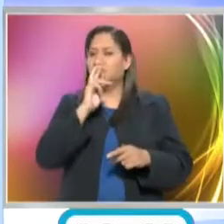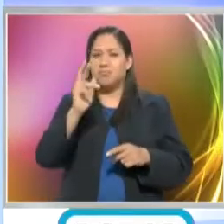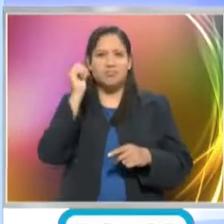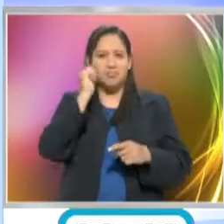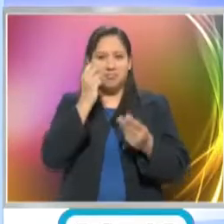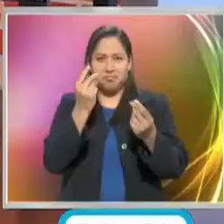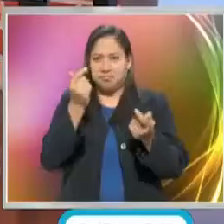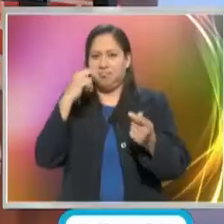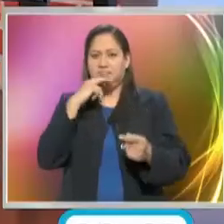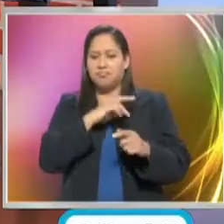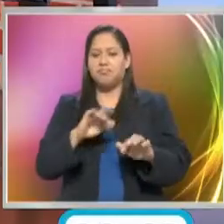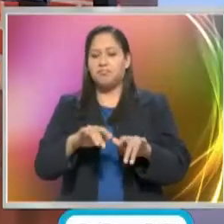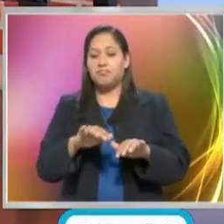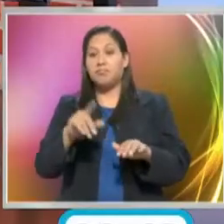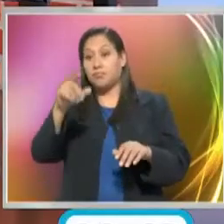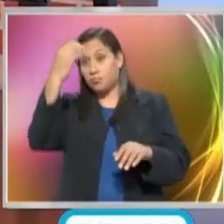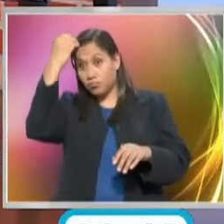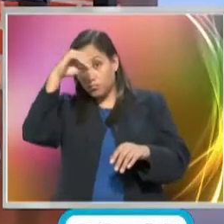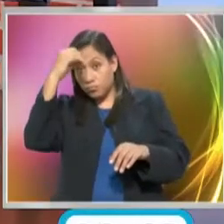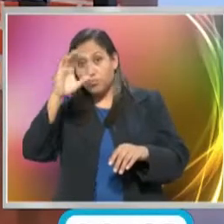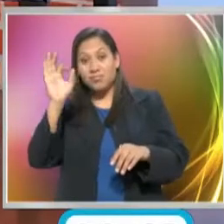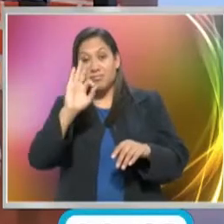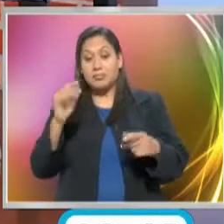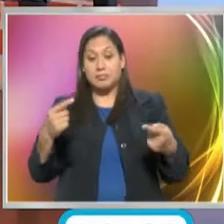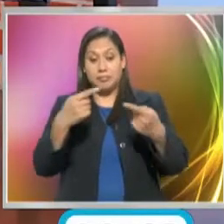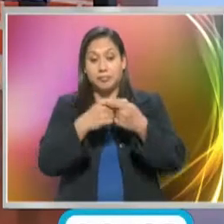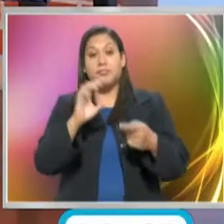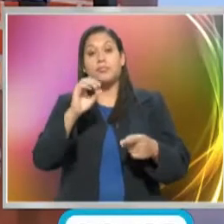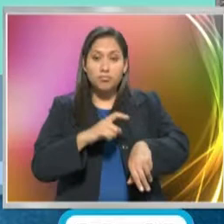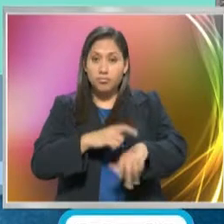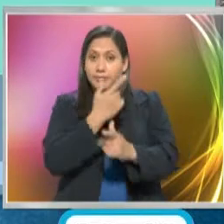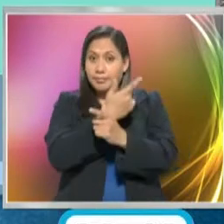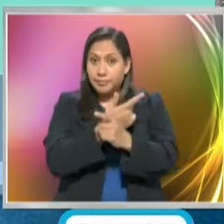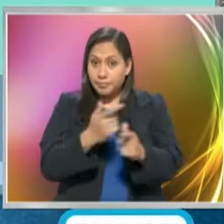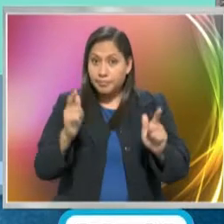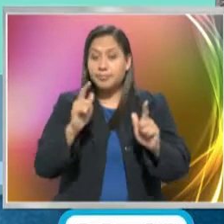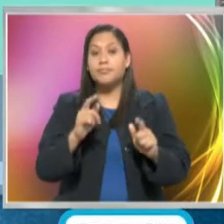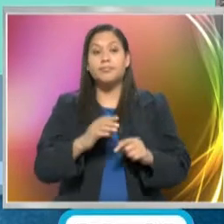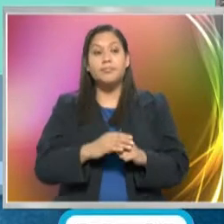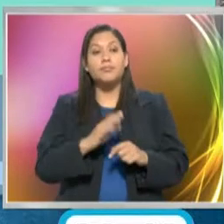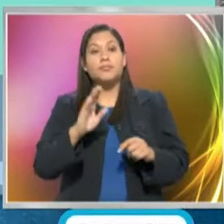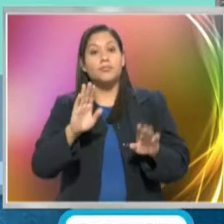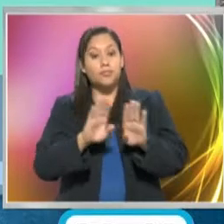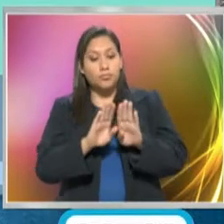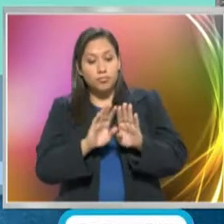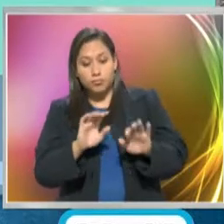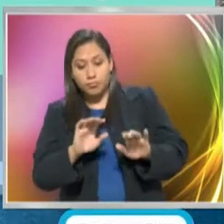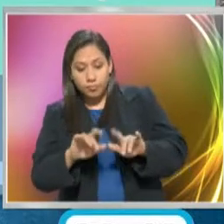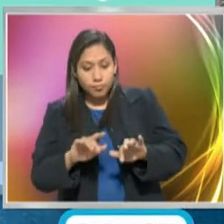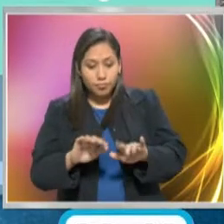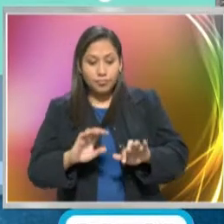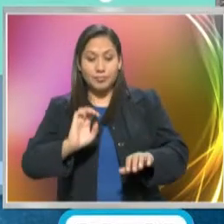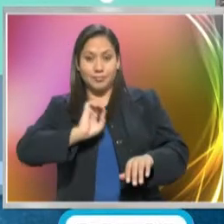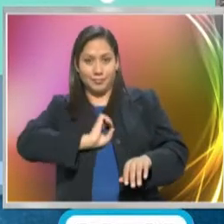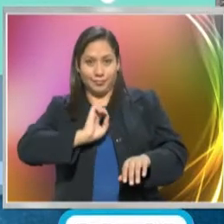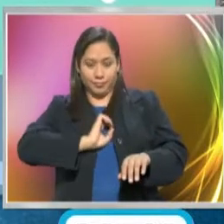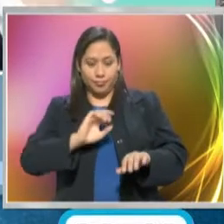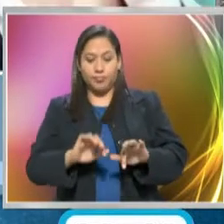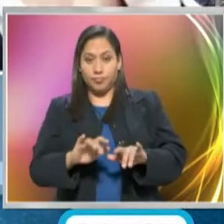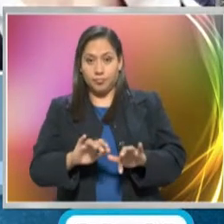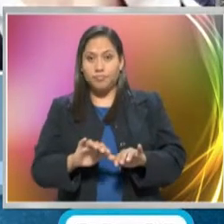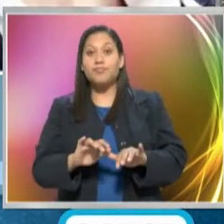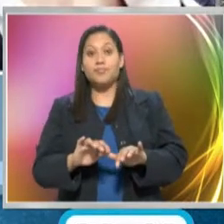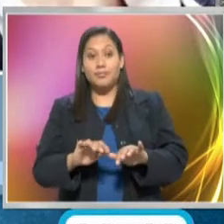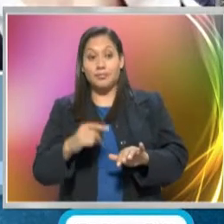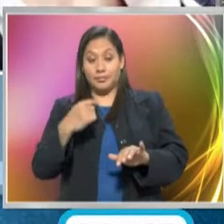debe de tener la cualidad de poder expresarse claramente y ser la cara de